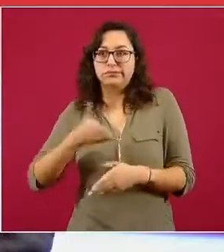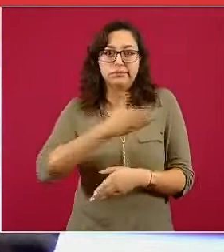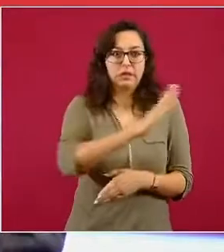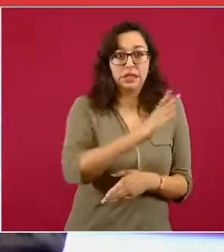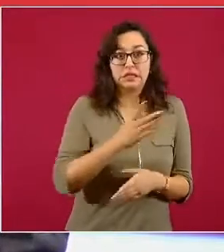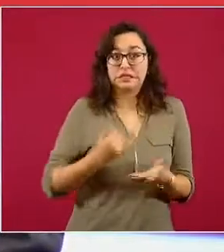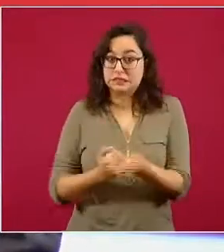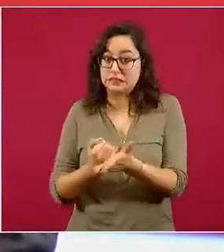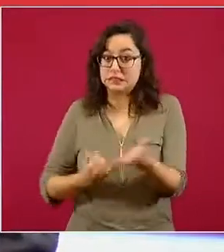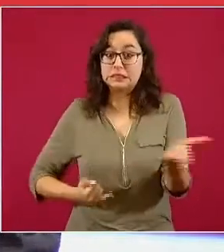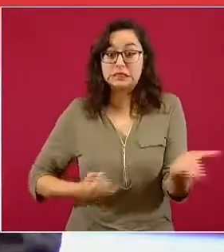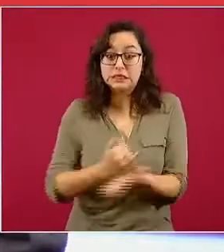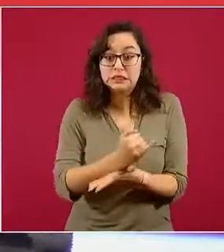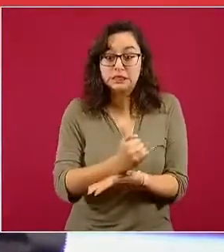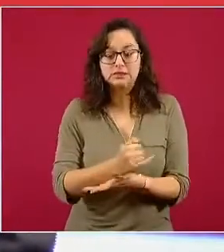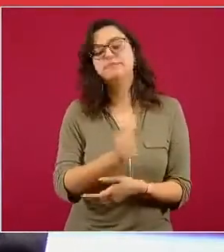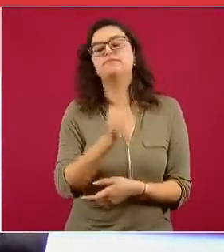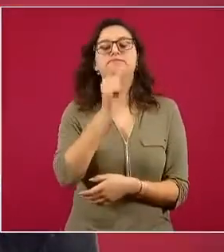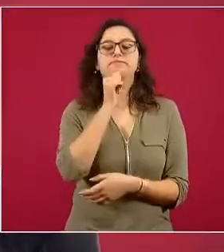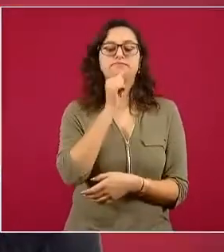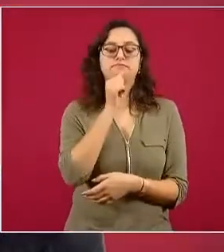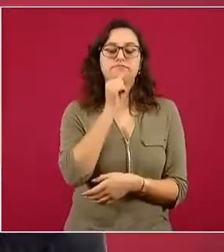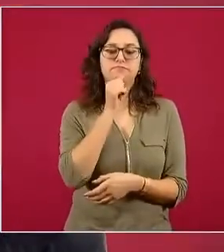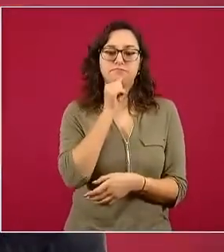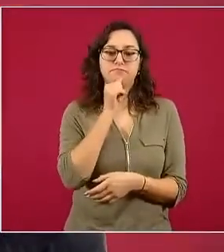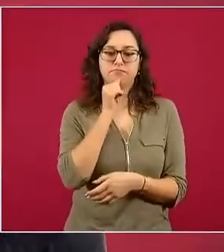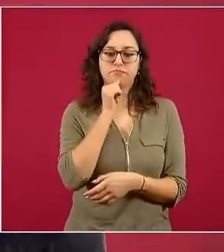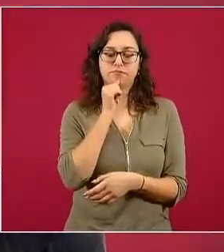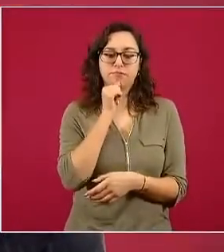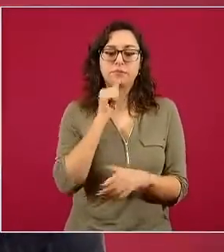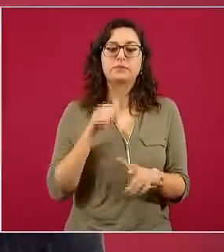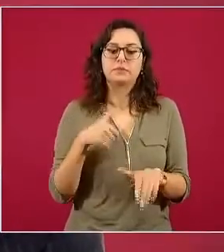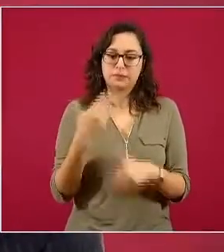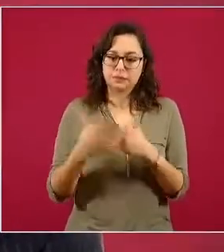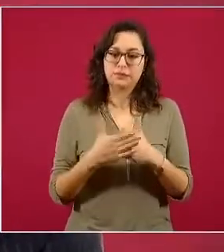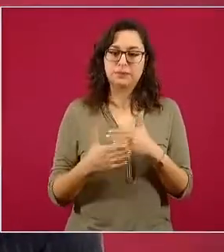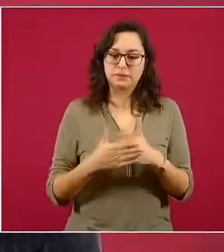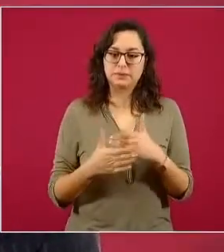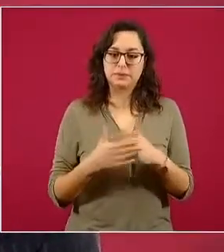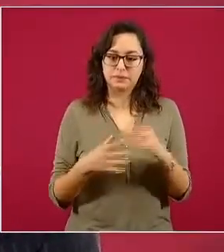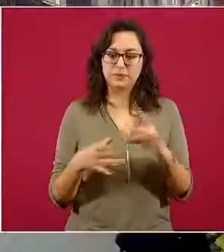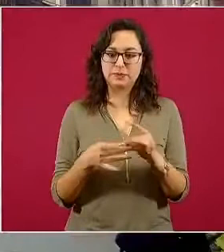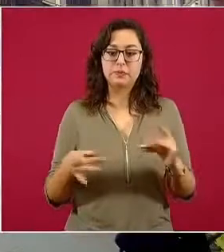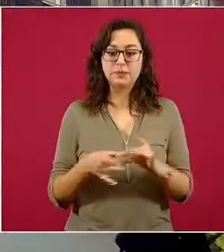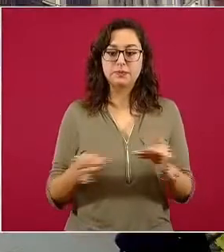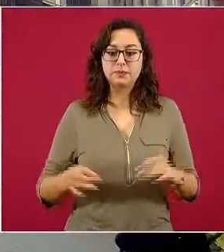están definidos estos otros dos puntos, en cuanto los tengamos definidos, los comentaremos.